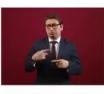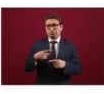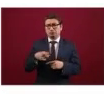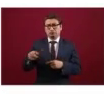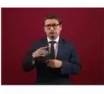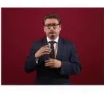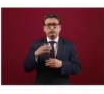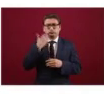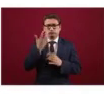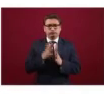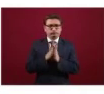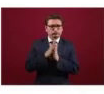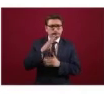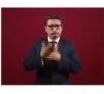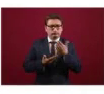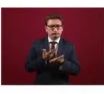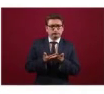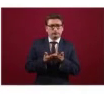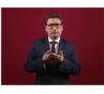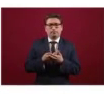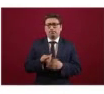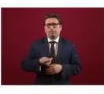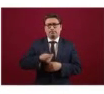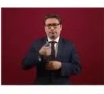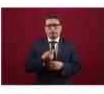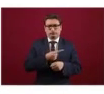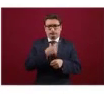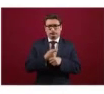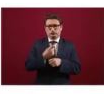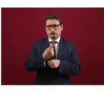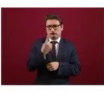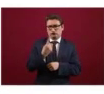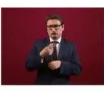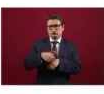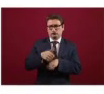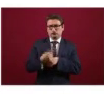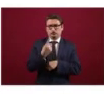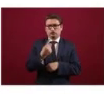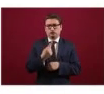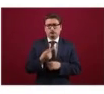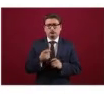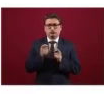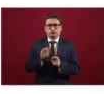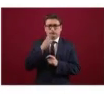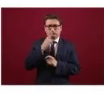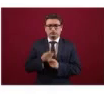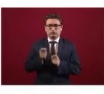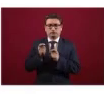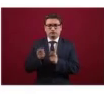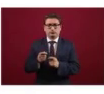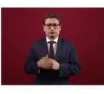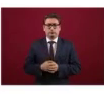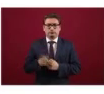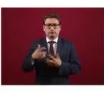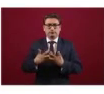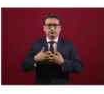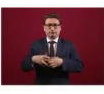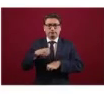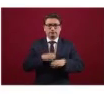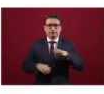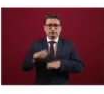con participantes. El primer paquete se quedó a cargo de la